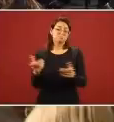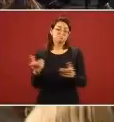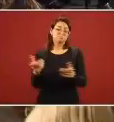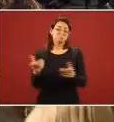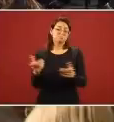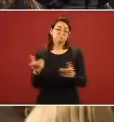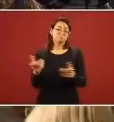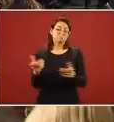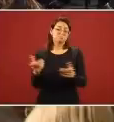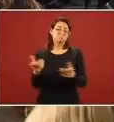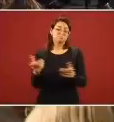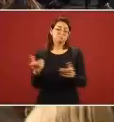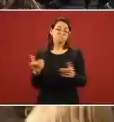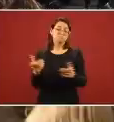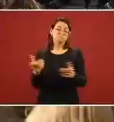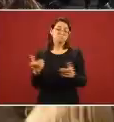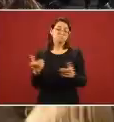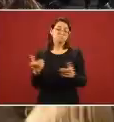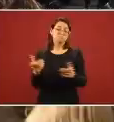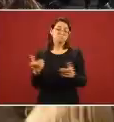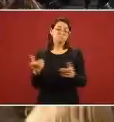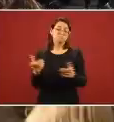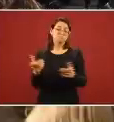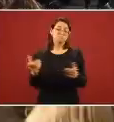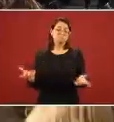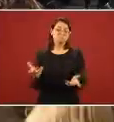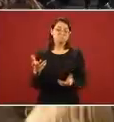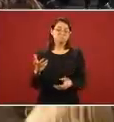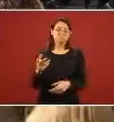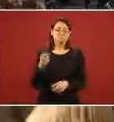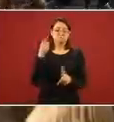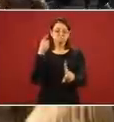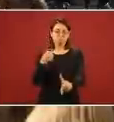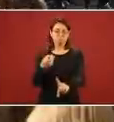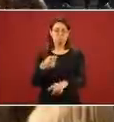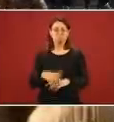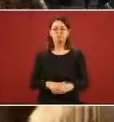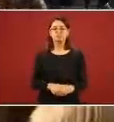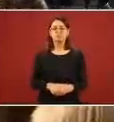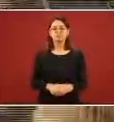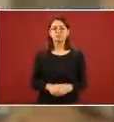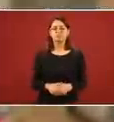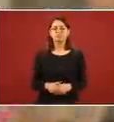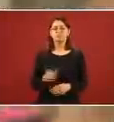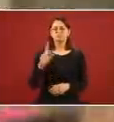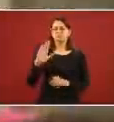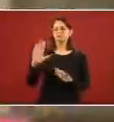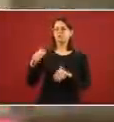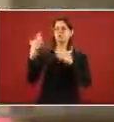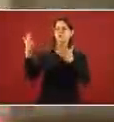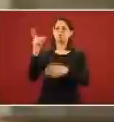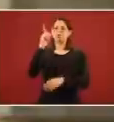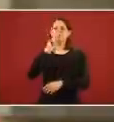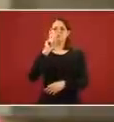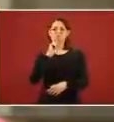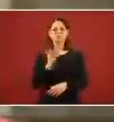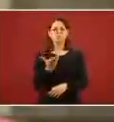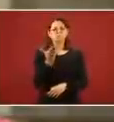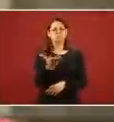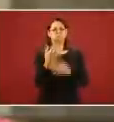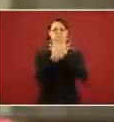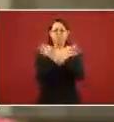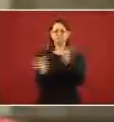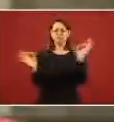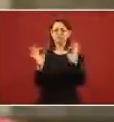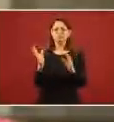porque sabe que le quitaron sus argumentos vamos a escuchar les enviaría un mensaje a las mujeres que están afuera y sobre todo cuando ellas